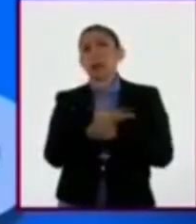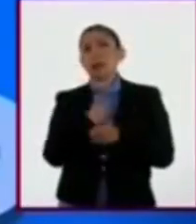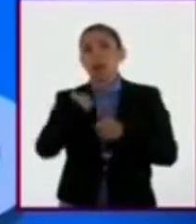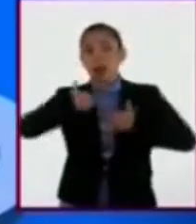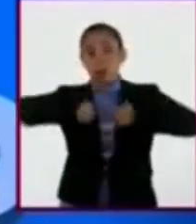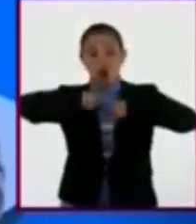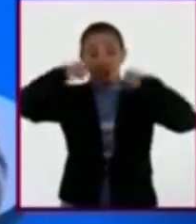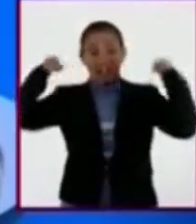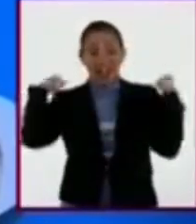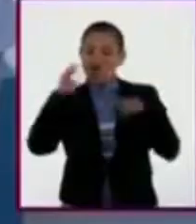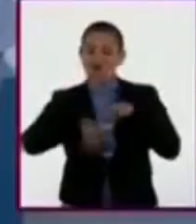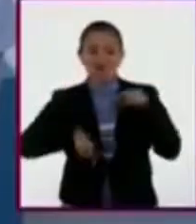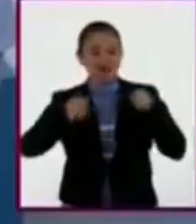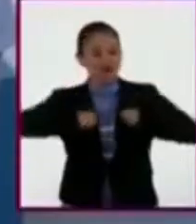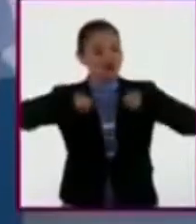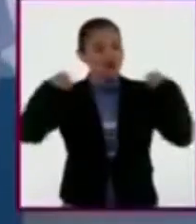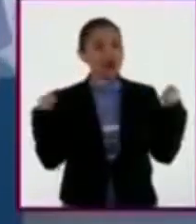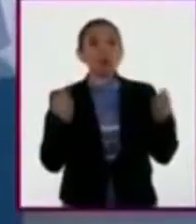te quitas la mochila?